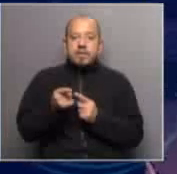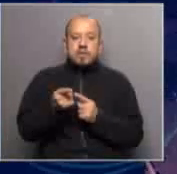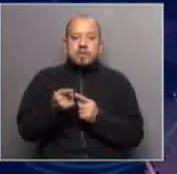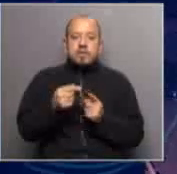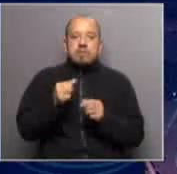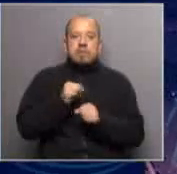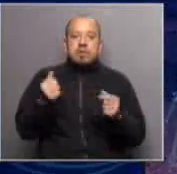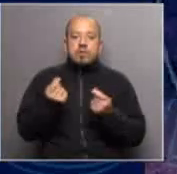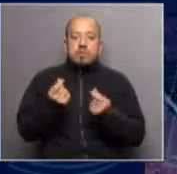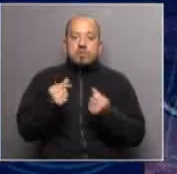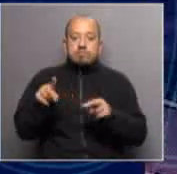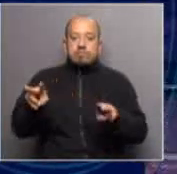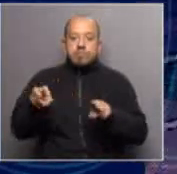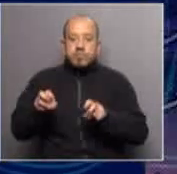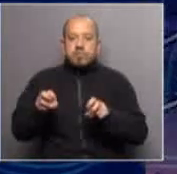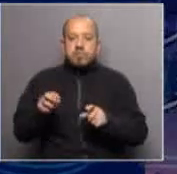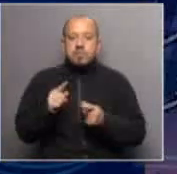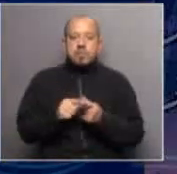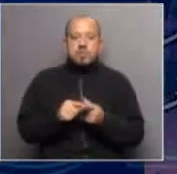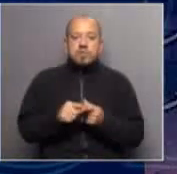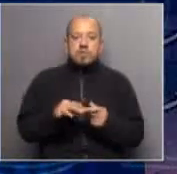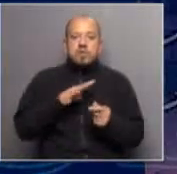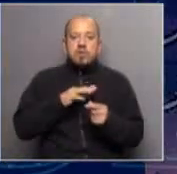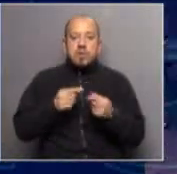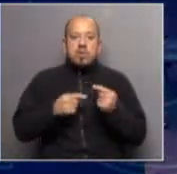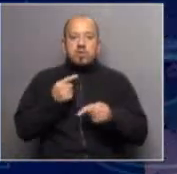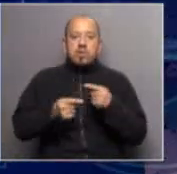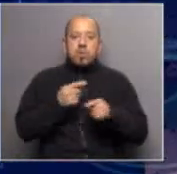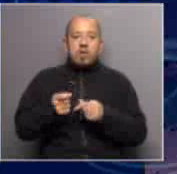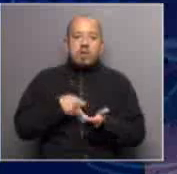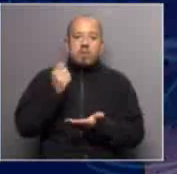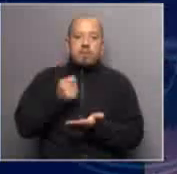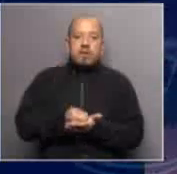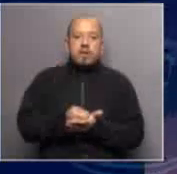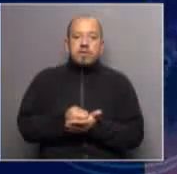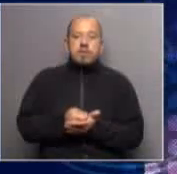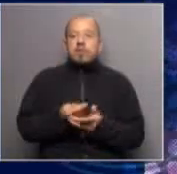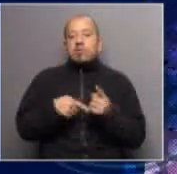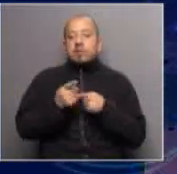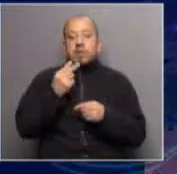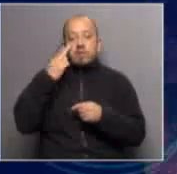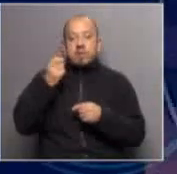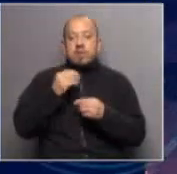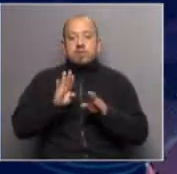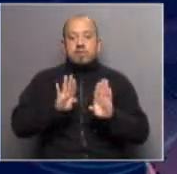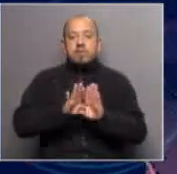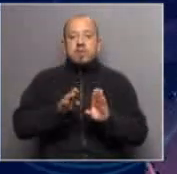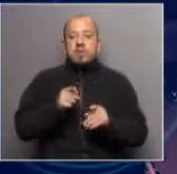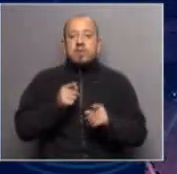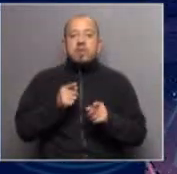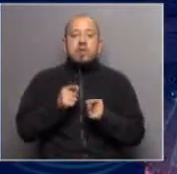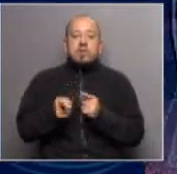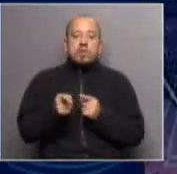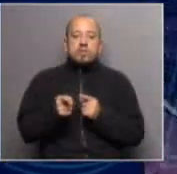generar ingresos, porque a partir de ese momento había que seguir pagando todo y el bar estaba cerrado. Entonces, a partir de ese momento,